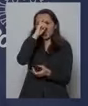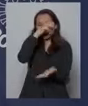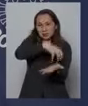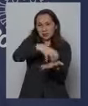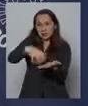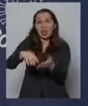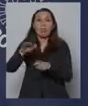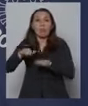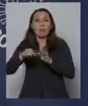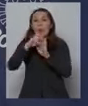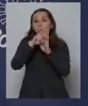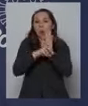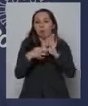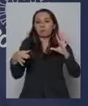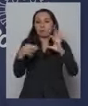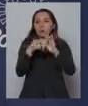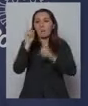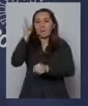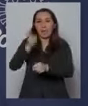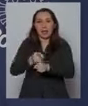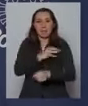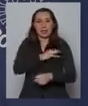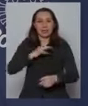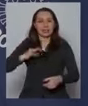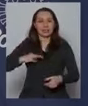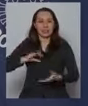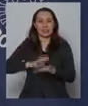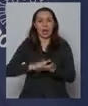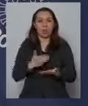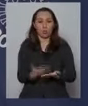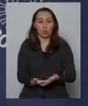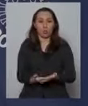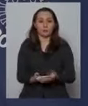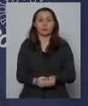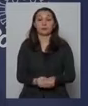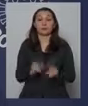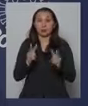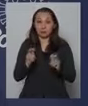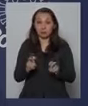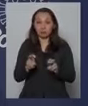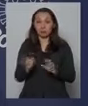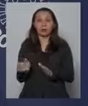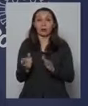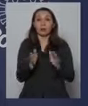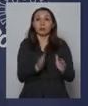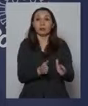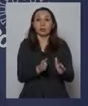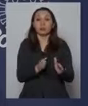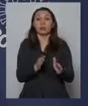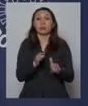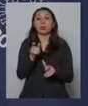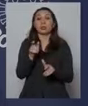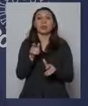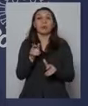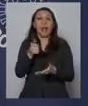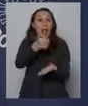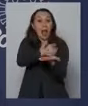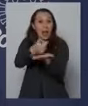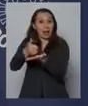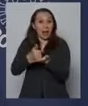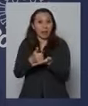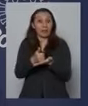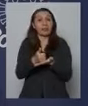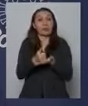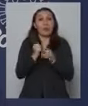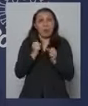país, según los protocolos dictados por el Ministerio de Salud. En cuanto a la participación de los alcaldes